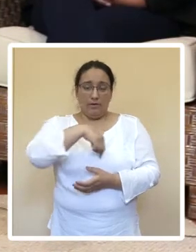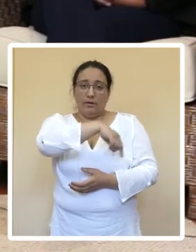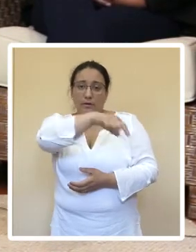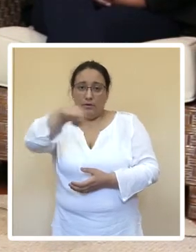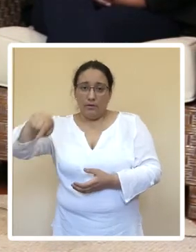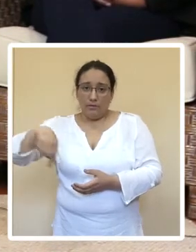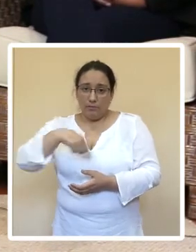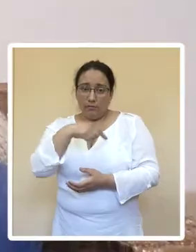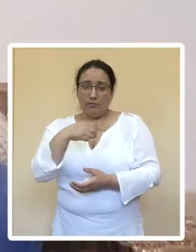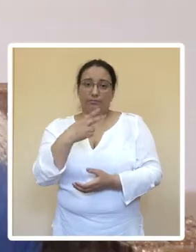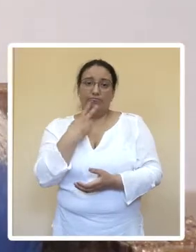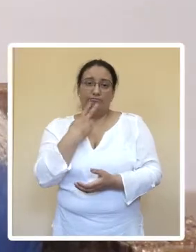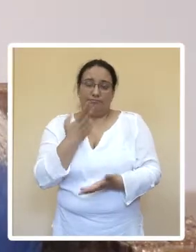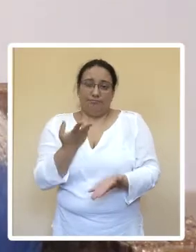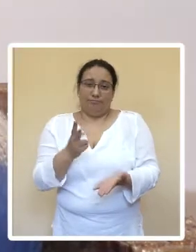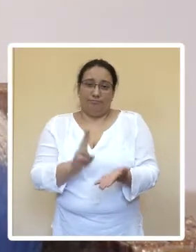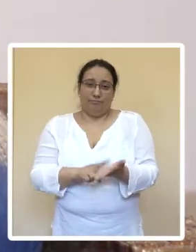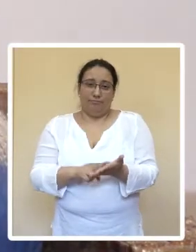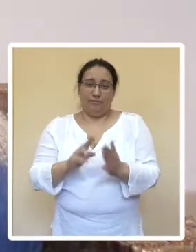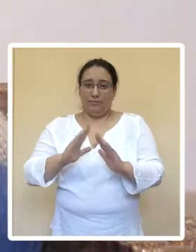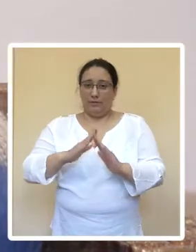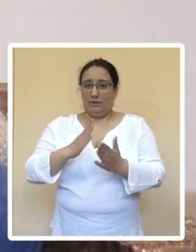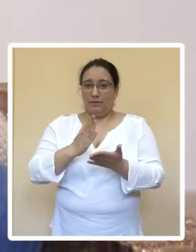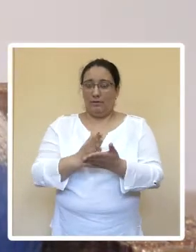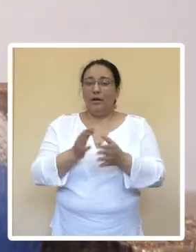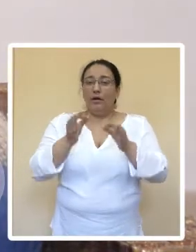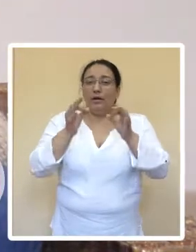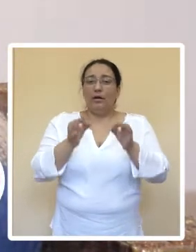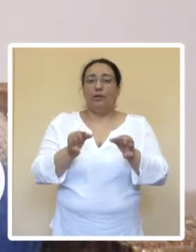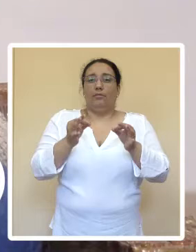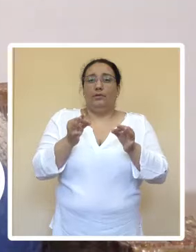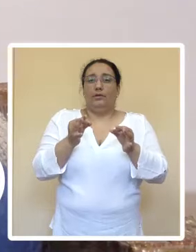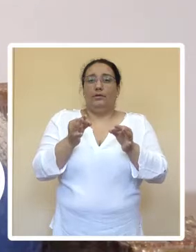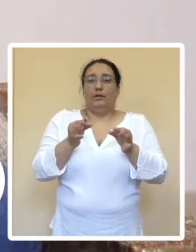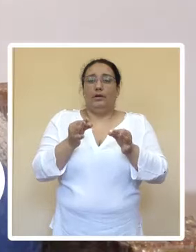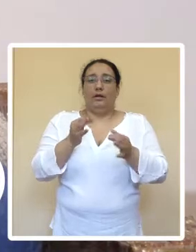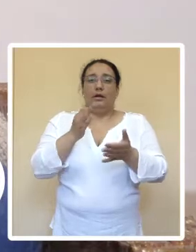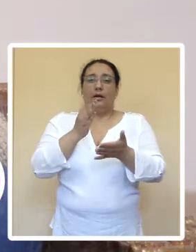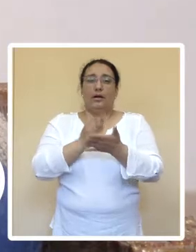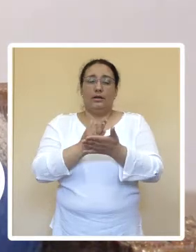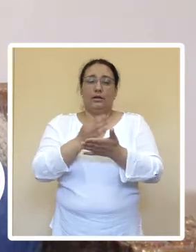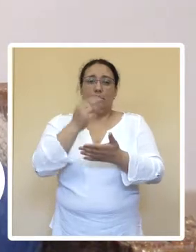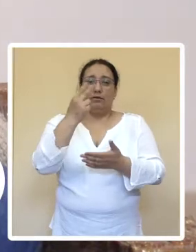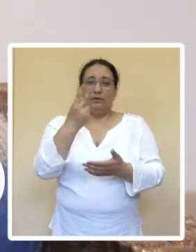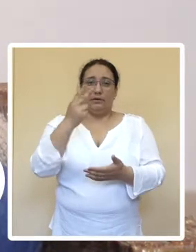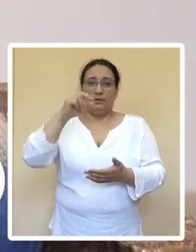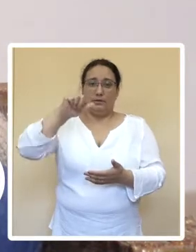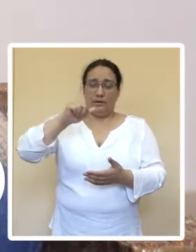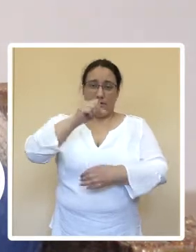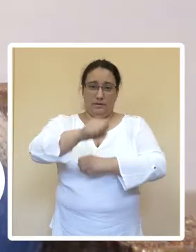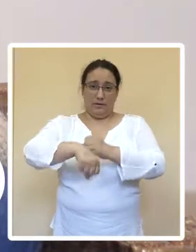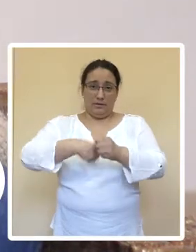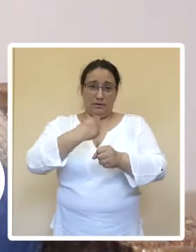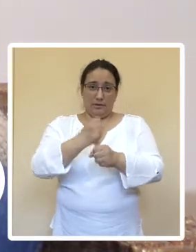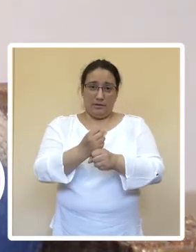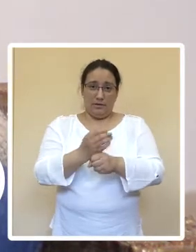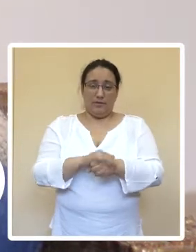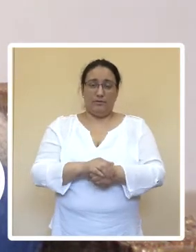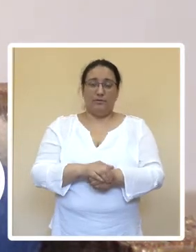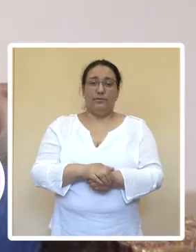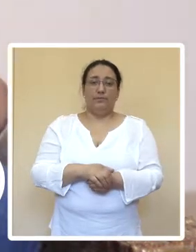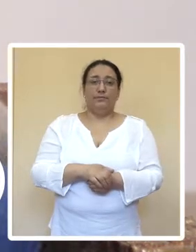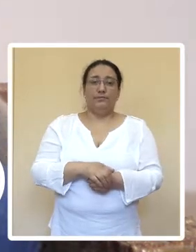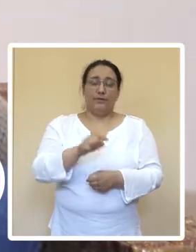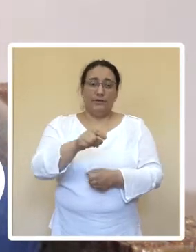realidad en las escuelas especiales es tener a los niños hasta los 26 años y eso se llama en la ley contrato de aprendizaje. ¿Ya?